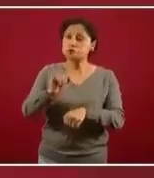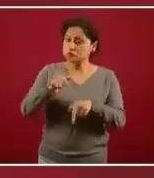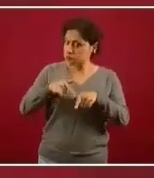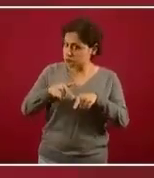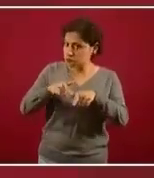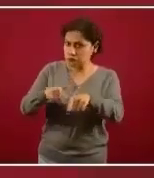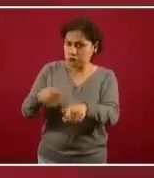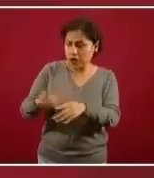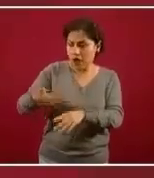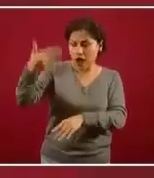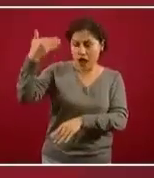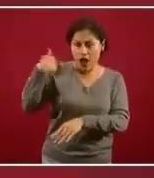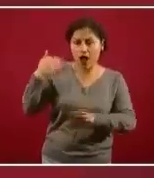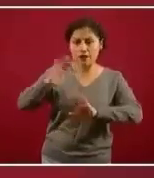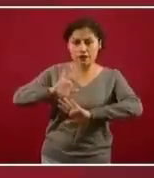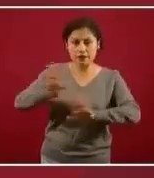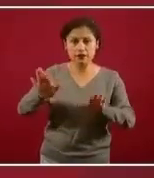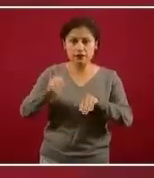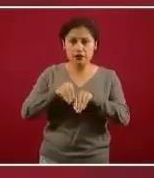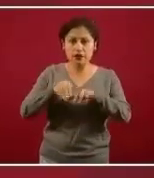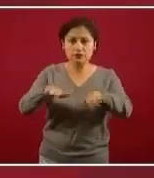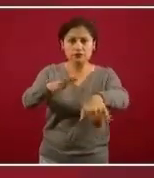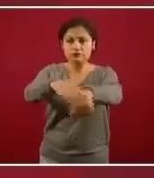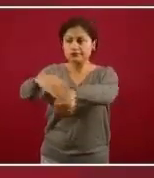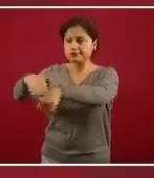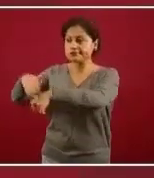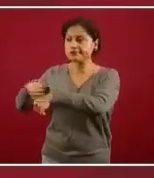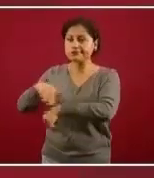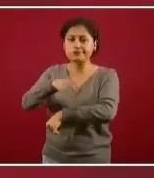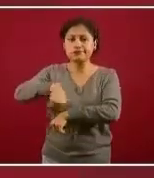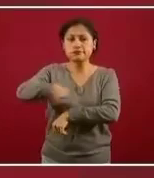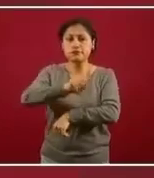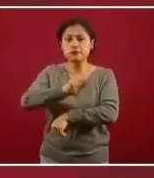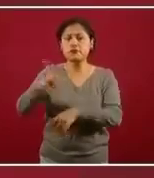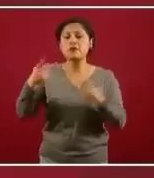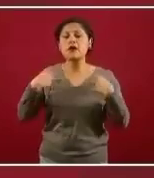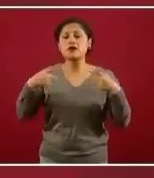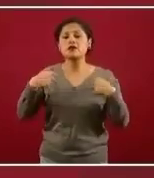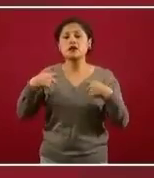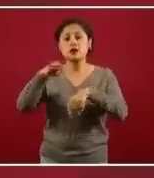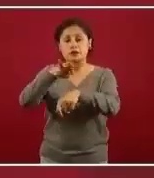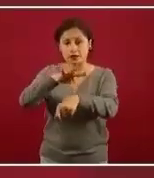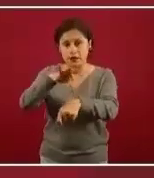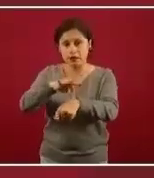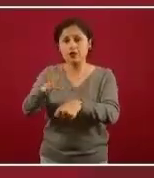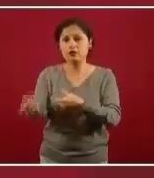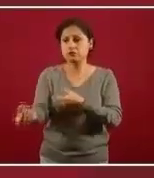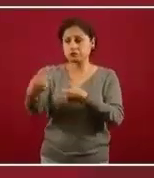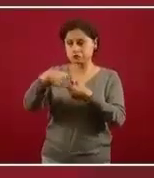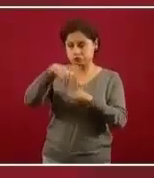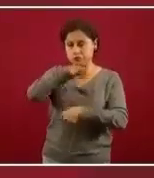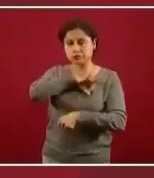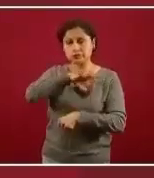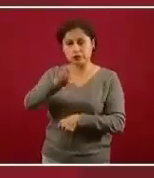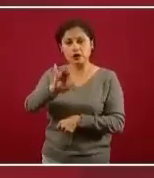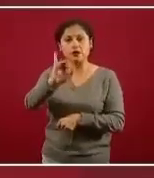inicial que ya estaba abierta para reclutar personal médico para el bienestar. En este caso la hemos enfocado